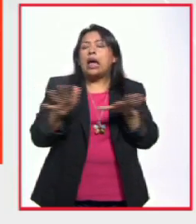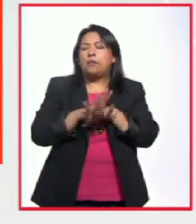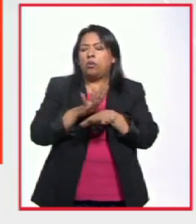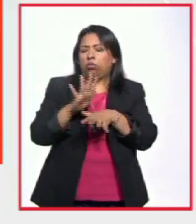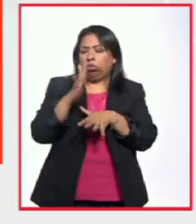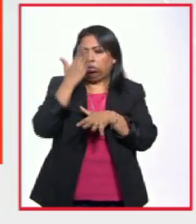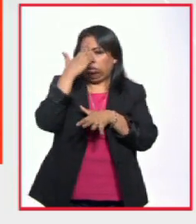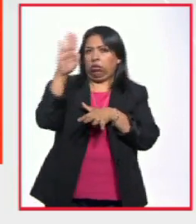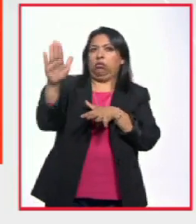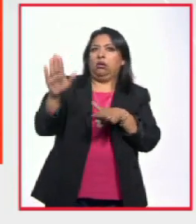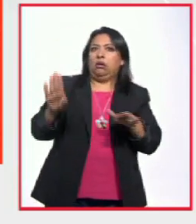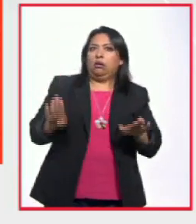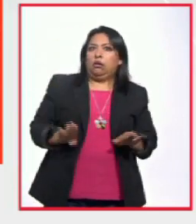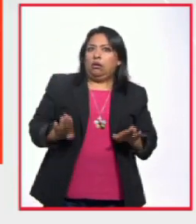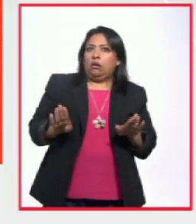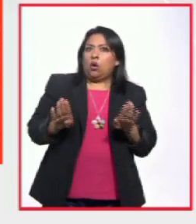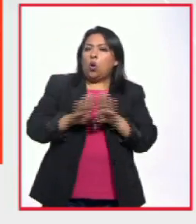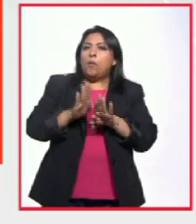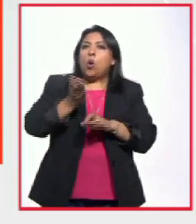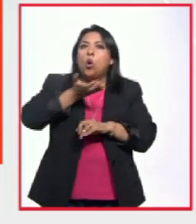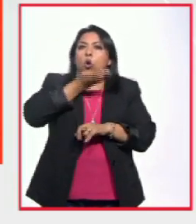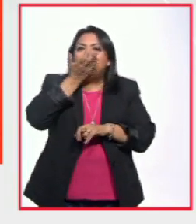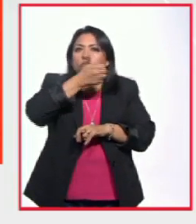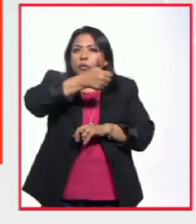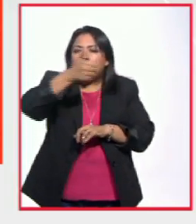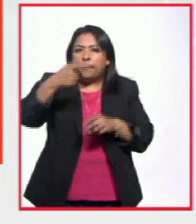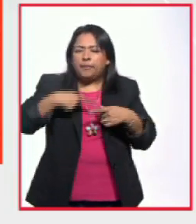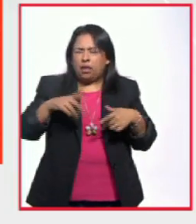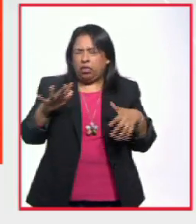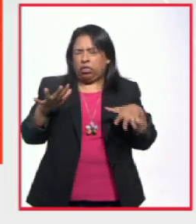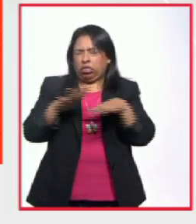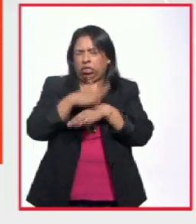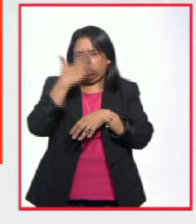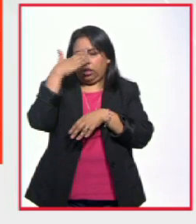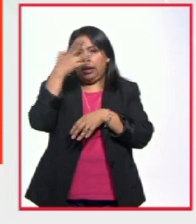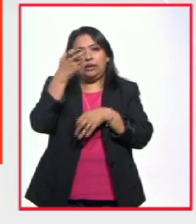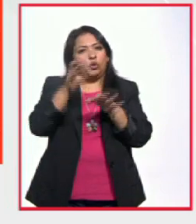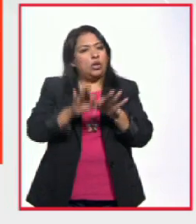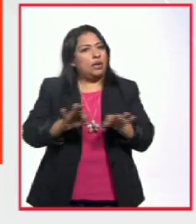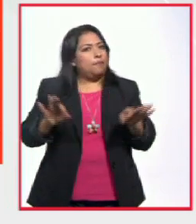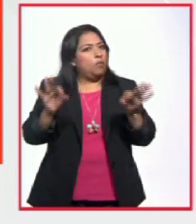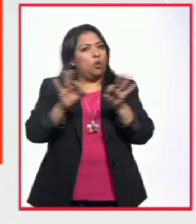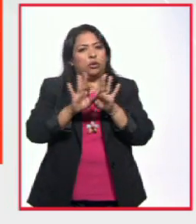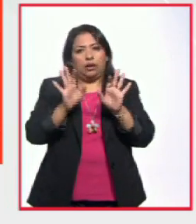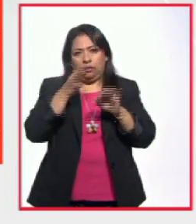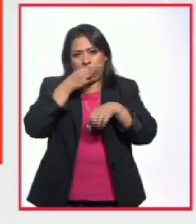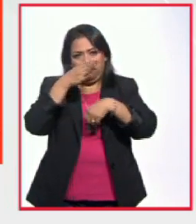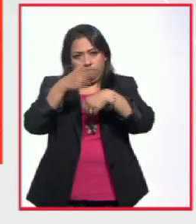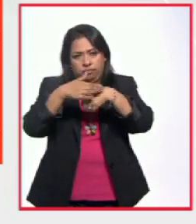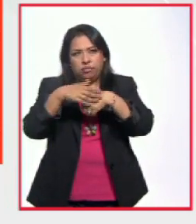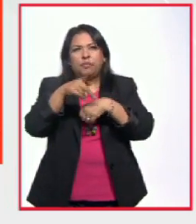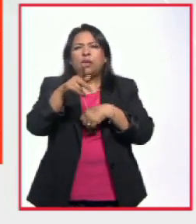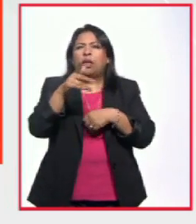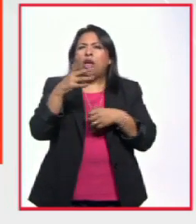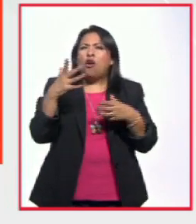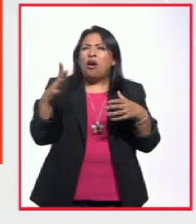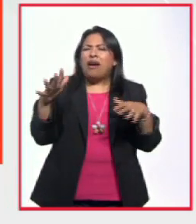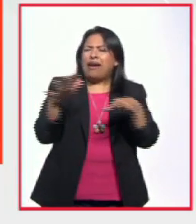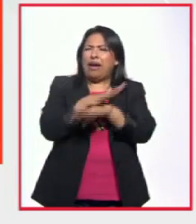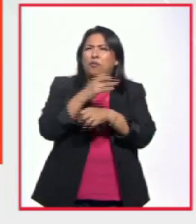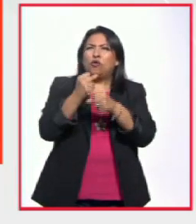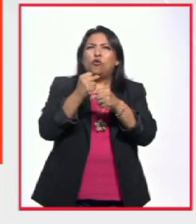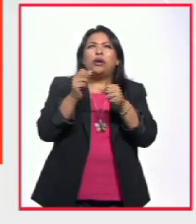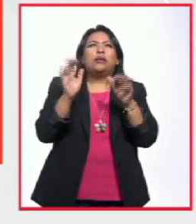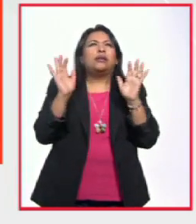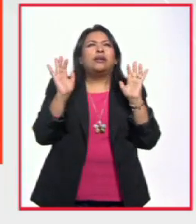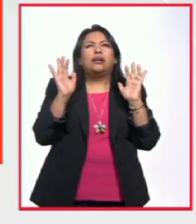radicales en el comportamiento y en los hábitos de cada persona. Eso es fundamental. Cuando dice radicales, no necesariamente tiene que